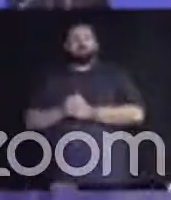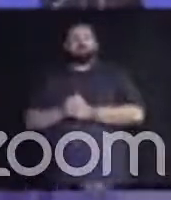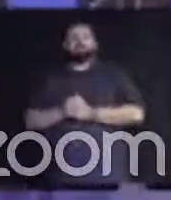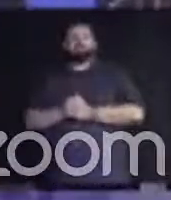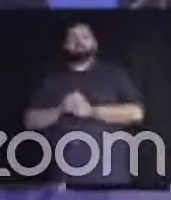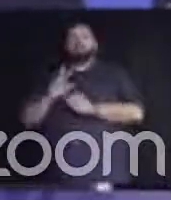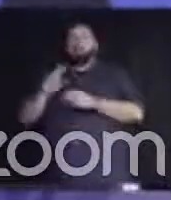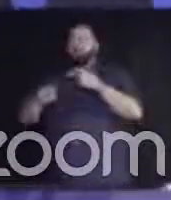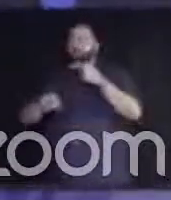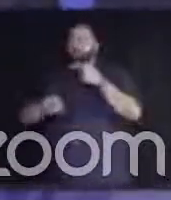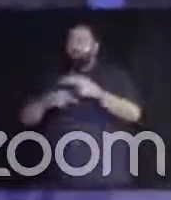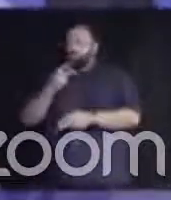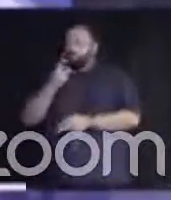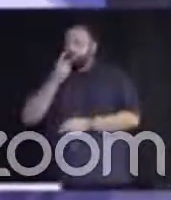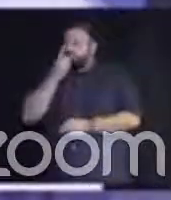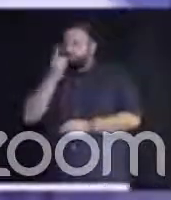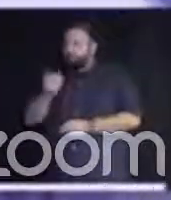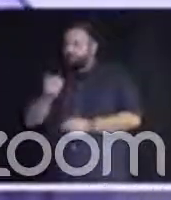voy a volver a decirles.